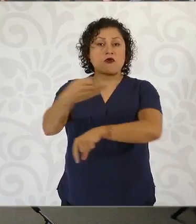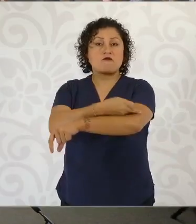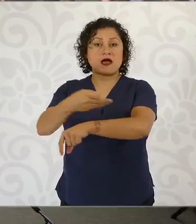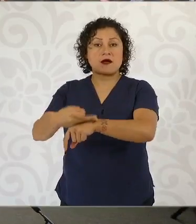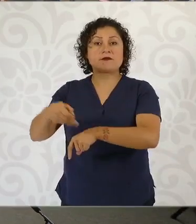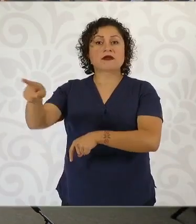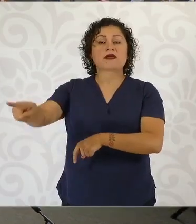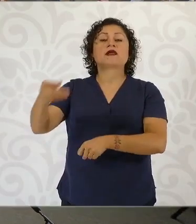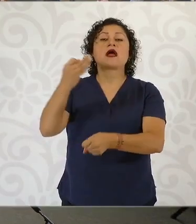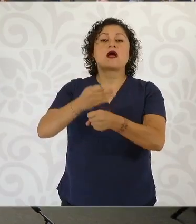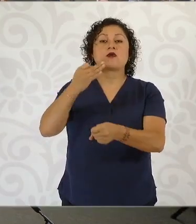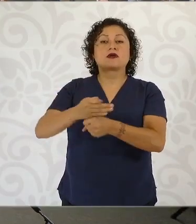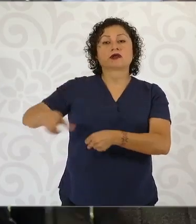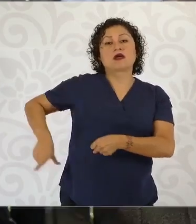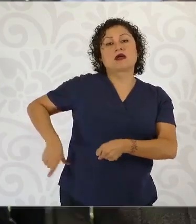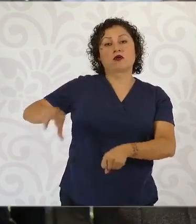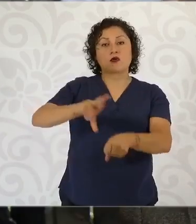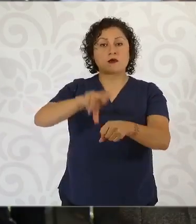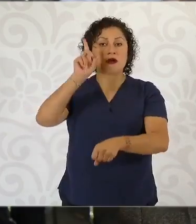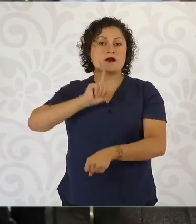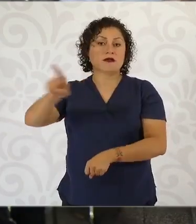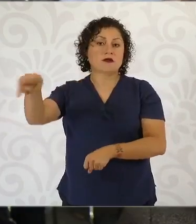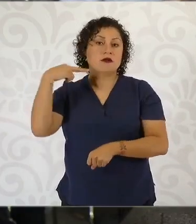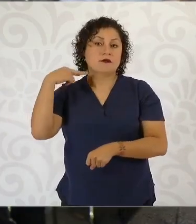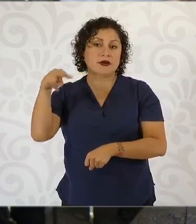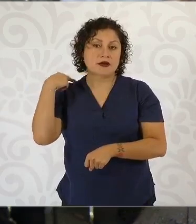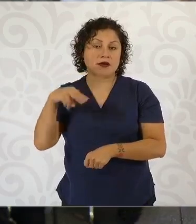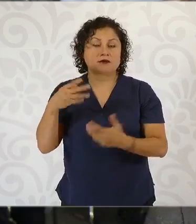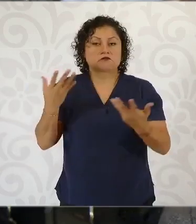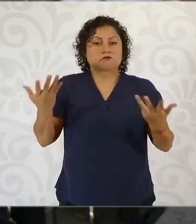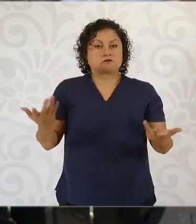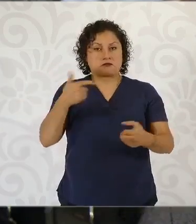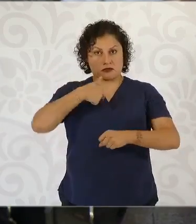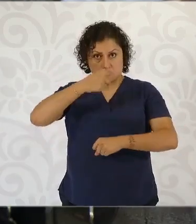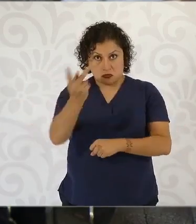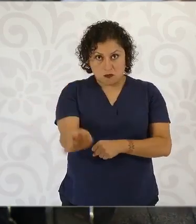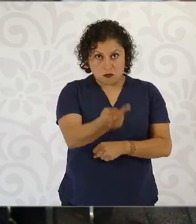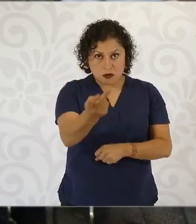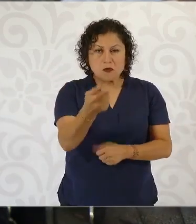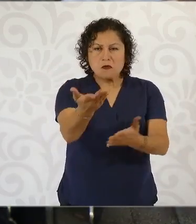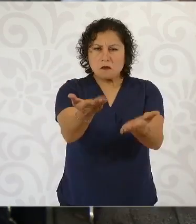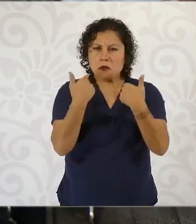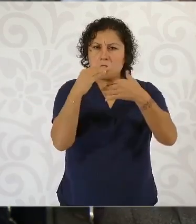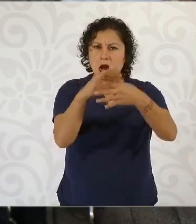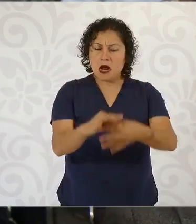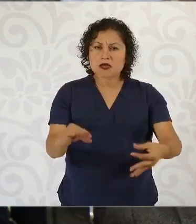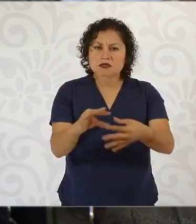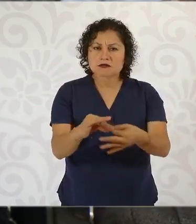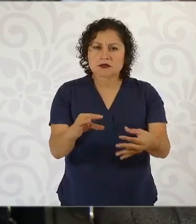Veracruz. La pregunta que le haría, Presidenta, es ¿qué explicación le encontraría usted a